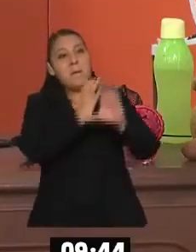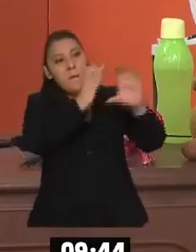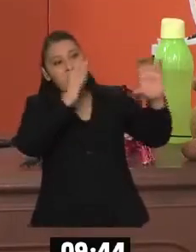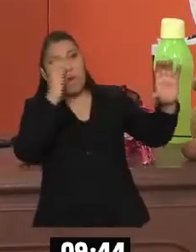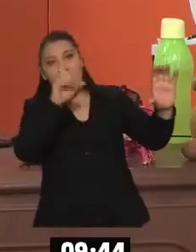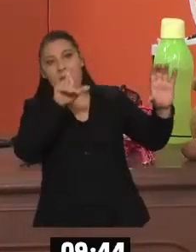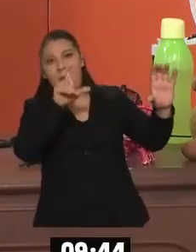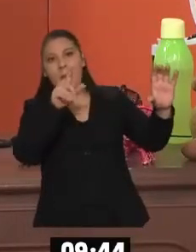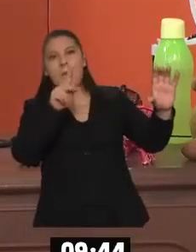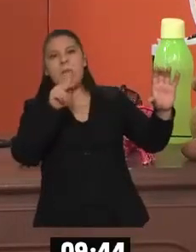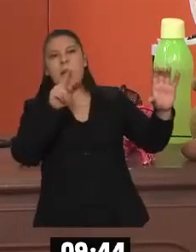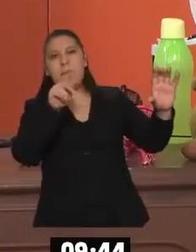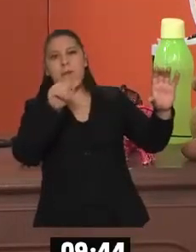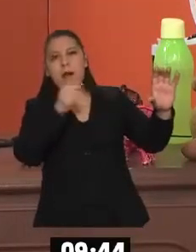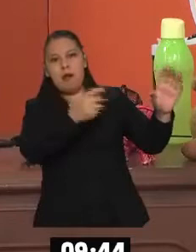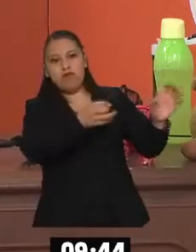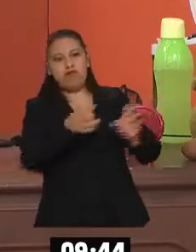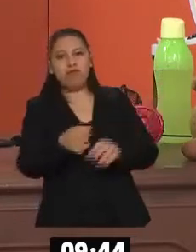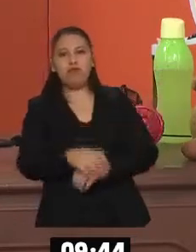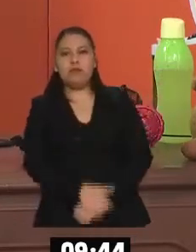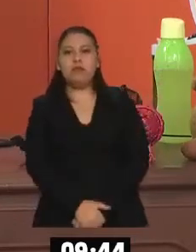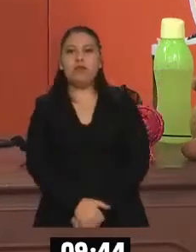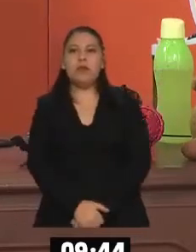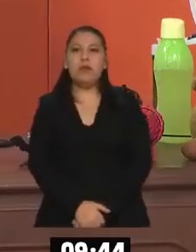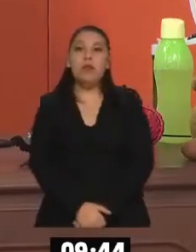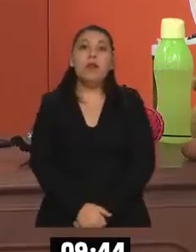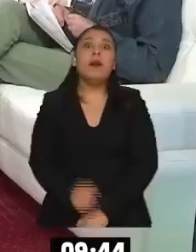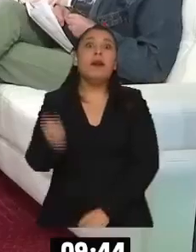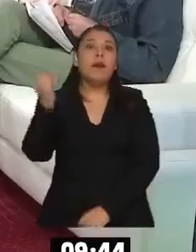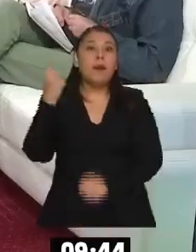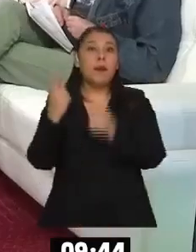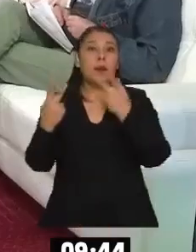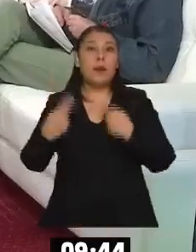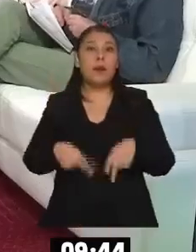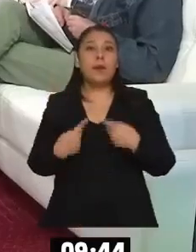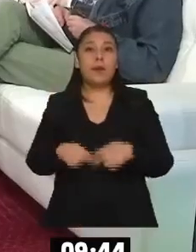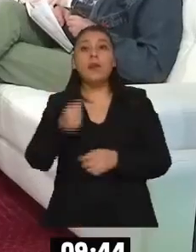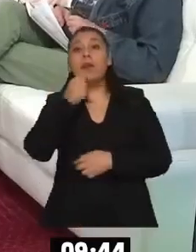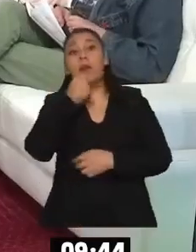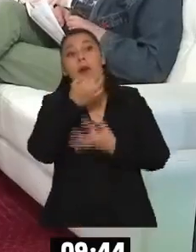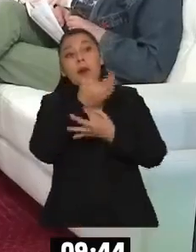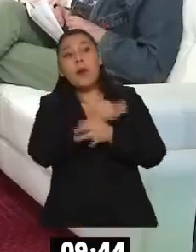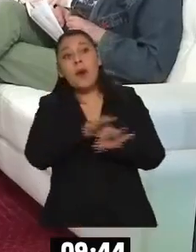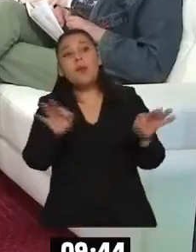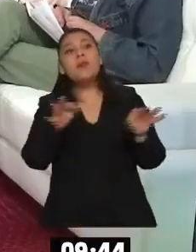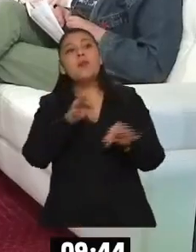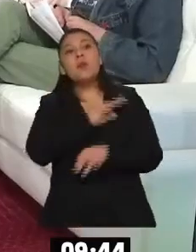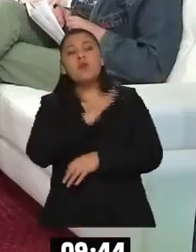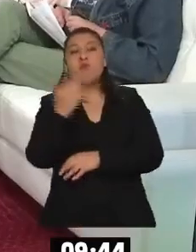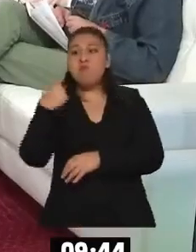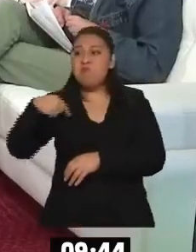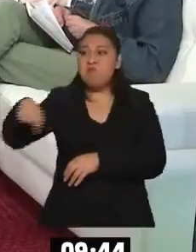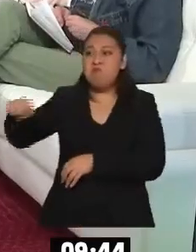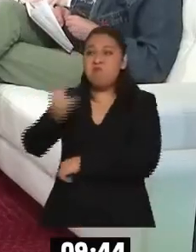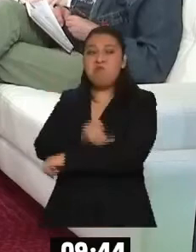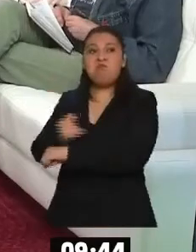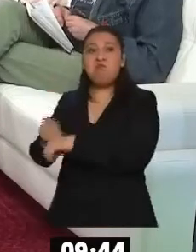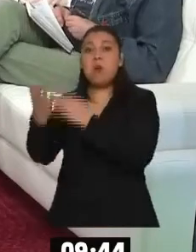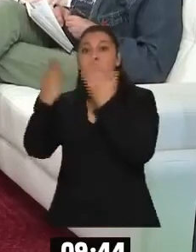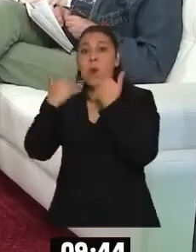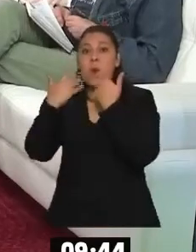pidieron tráiganos un garrafón de agua tonello y lo dejaban entre la paz parte centro en la mega plaza de